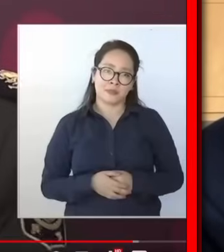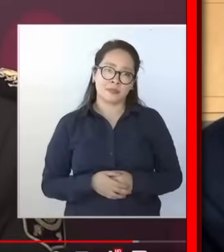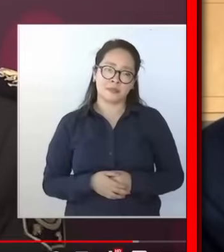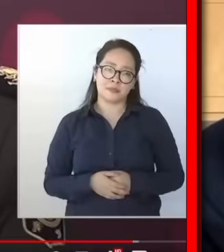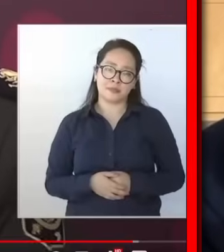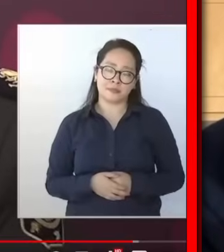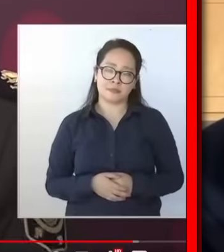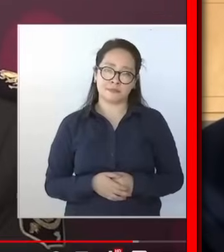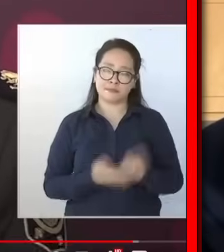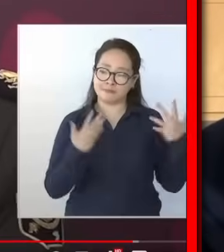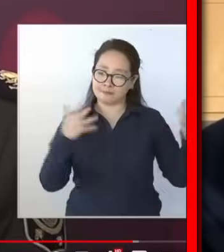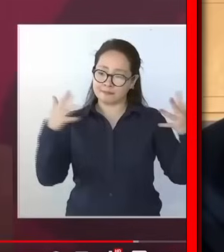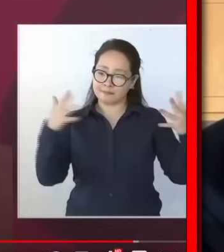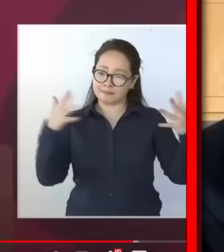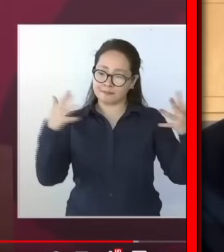mexicanos